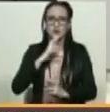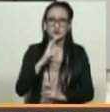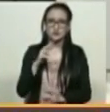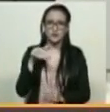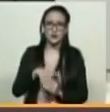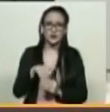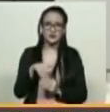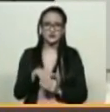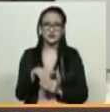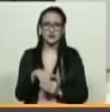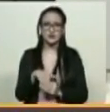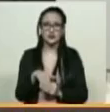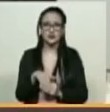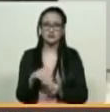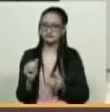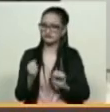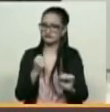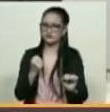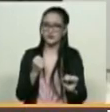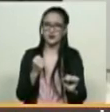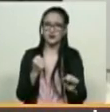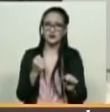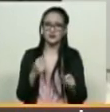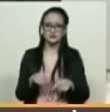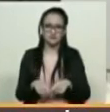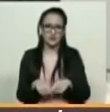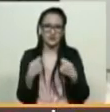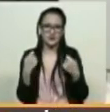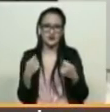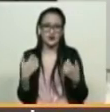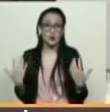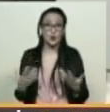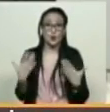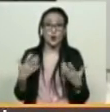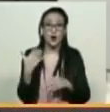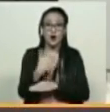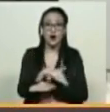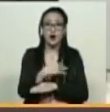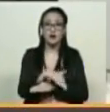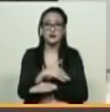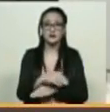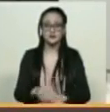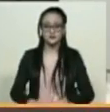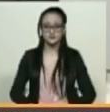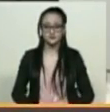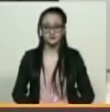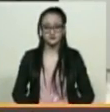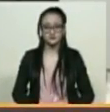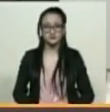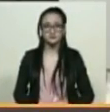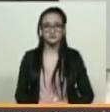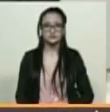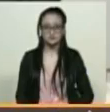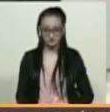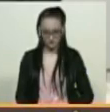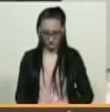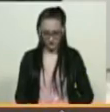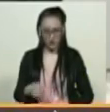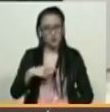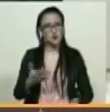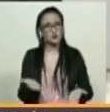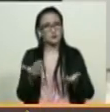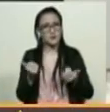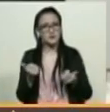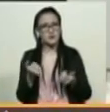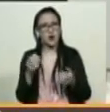de las elecciones para evitar brotes de agitación en las calles. Sí. Mira, nosotros solamente solicitamos en este